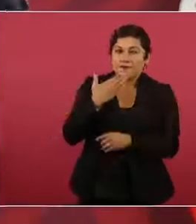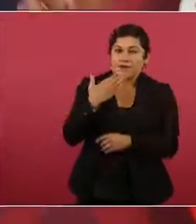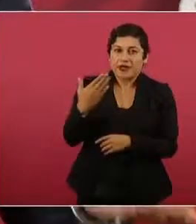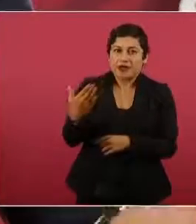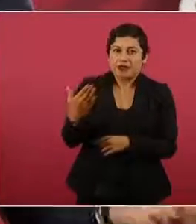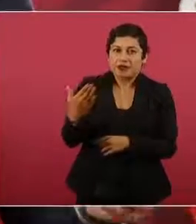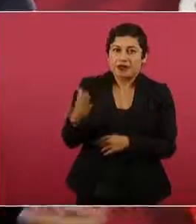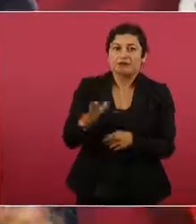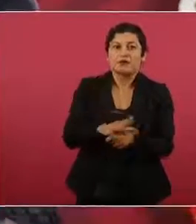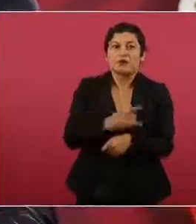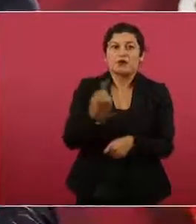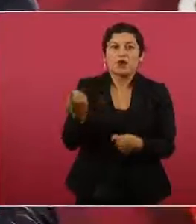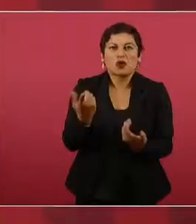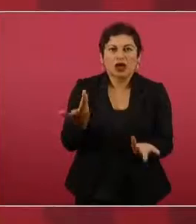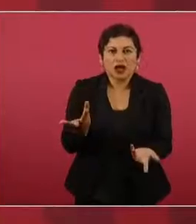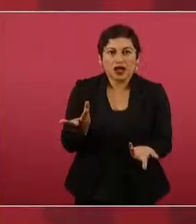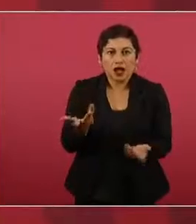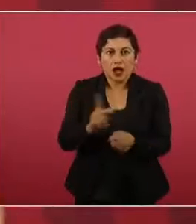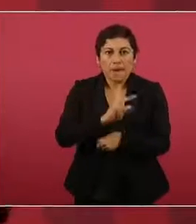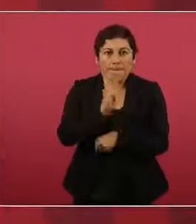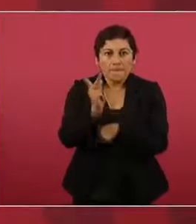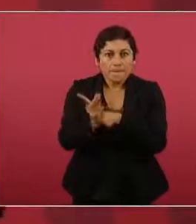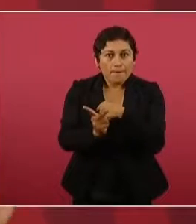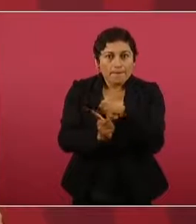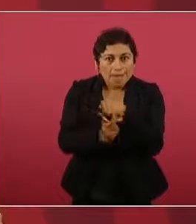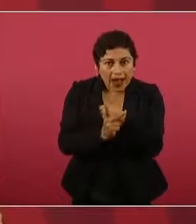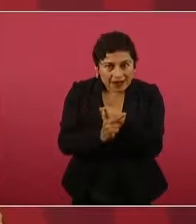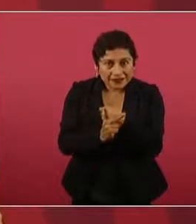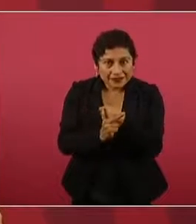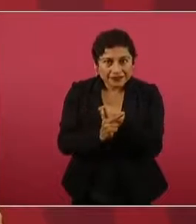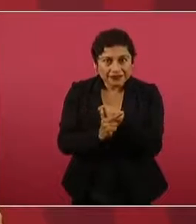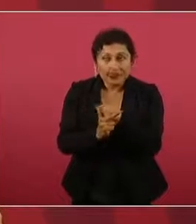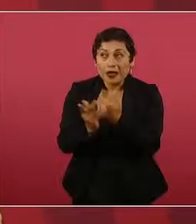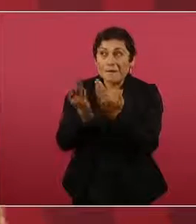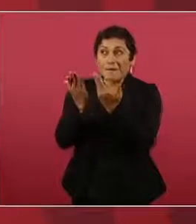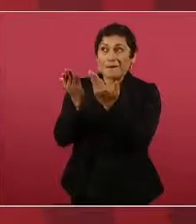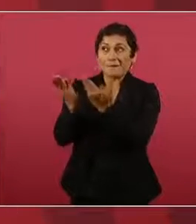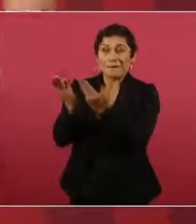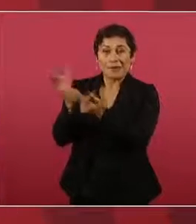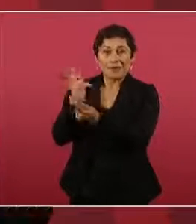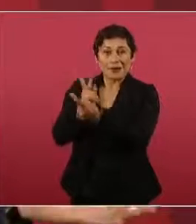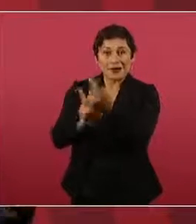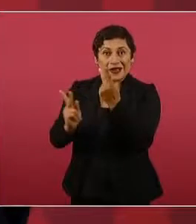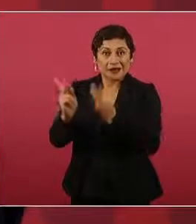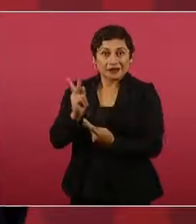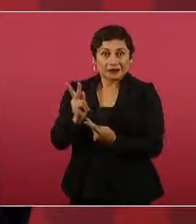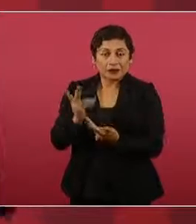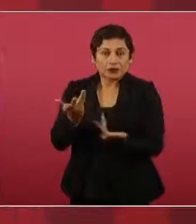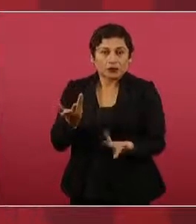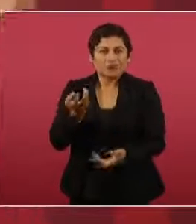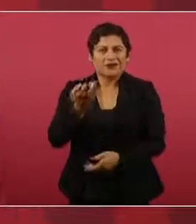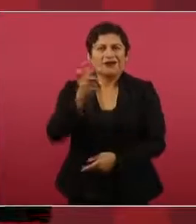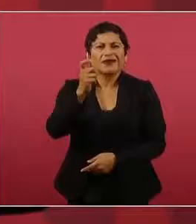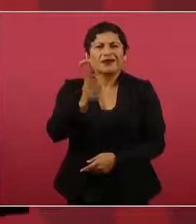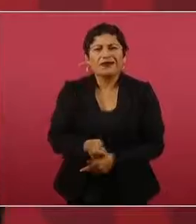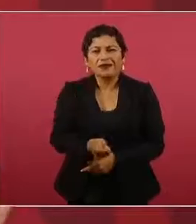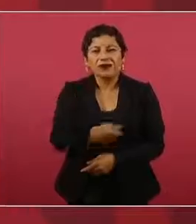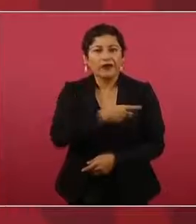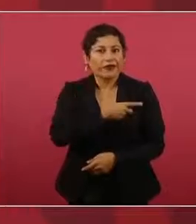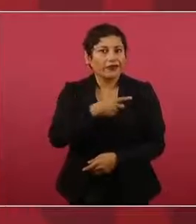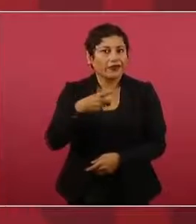porque había endeudado a su país. Y todos hicieron lo